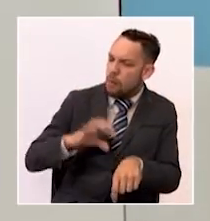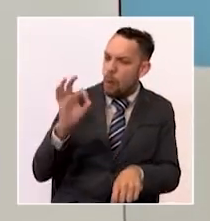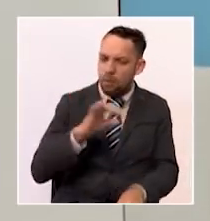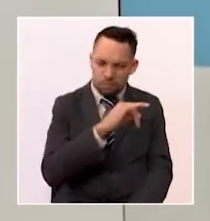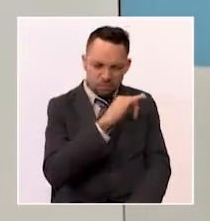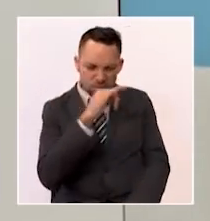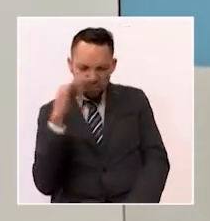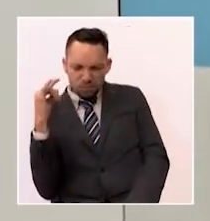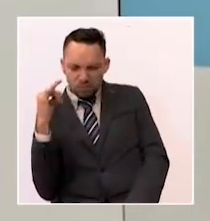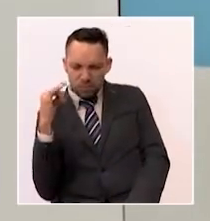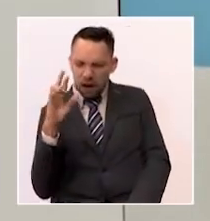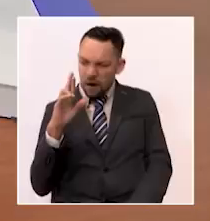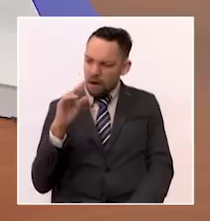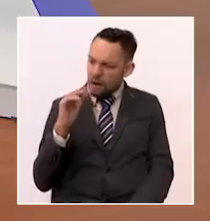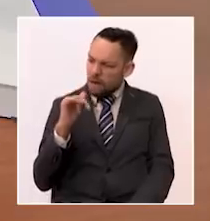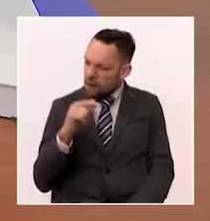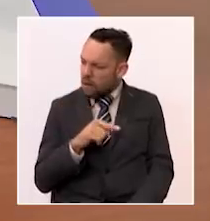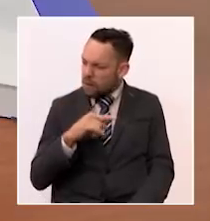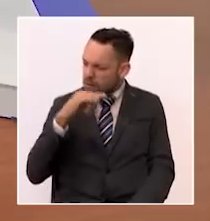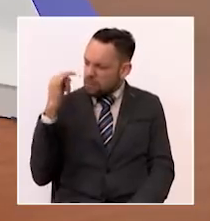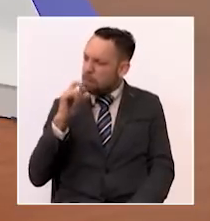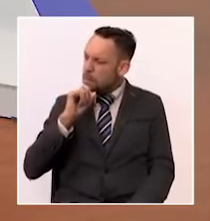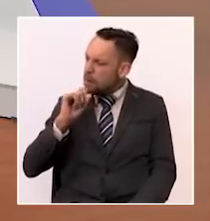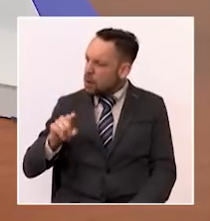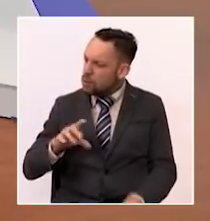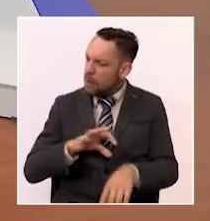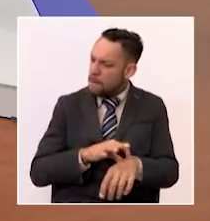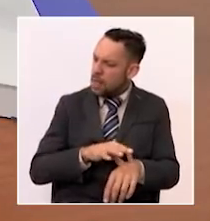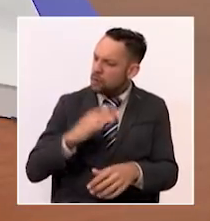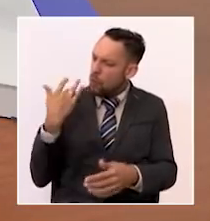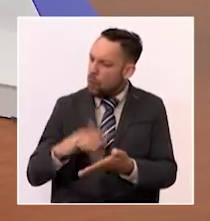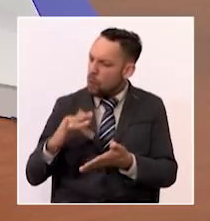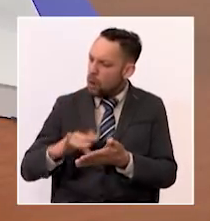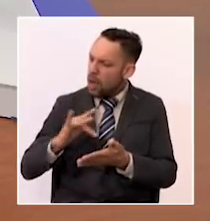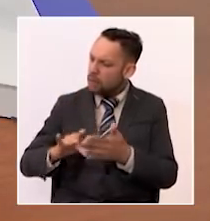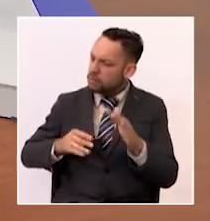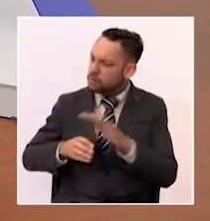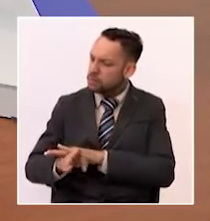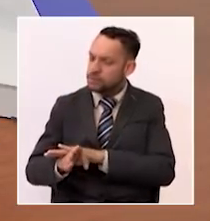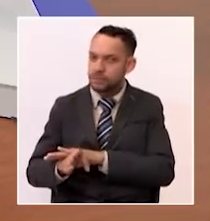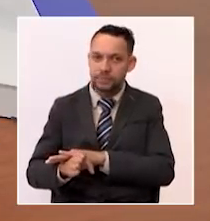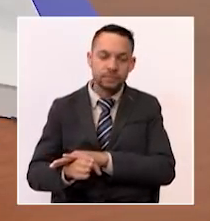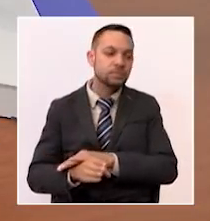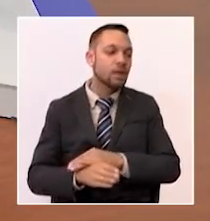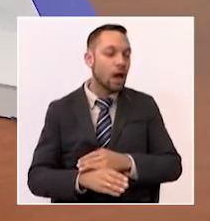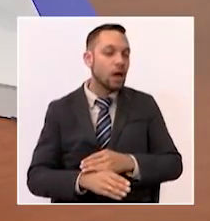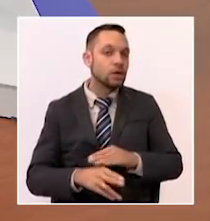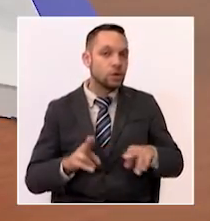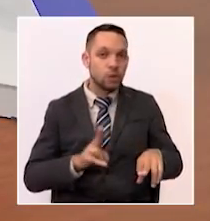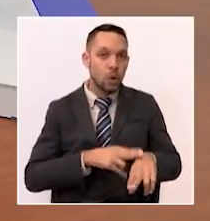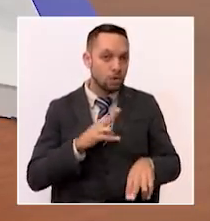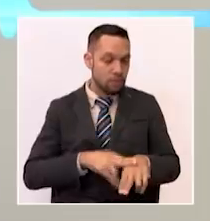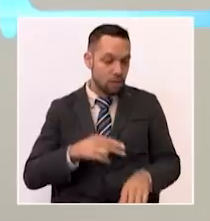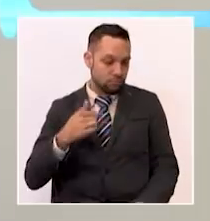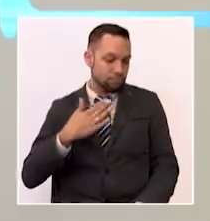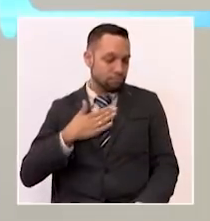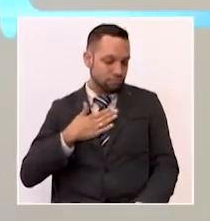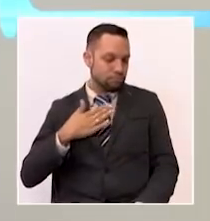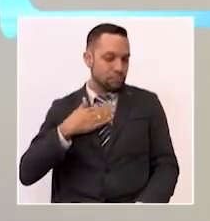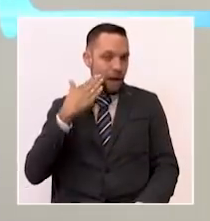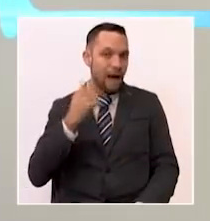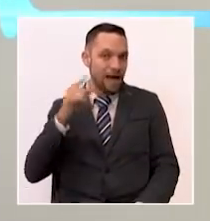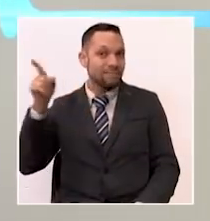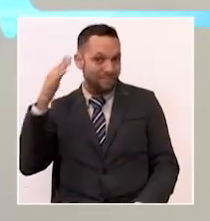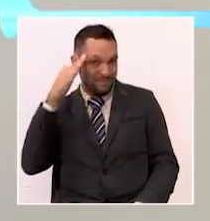para ver precisamente qué tiene? Cuando hay olores fuertes, porque uno lo siente, yo soy mujer y yo sé que usted se